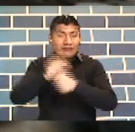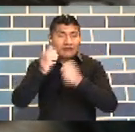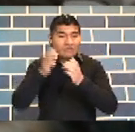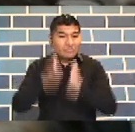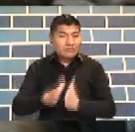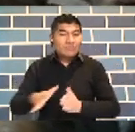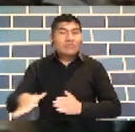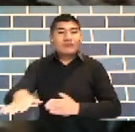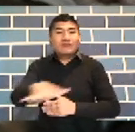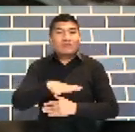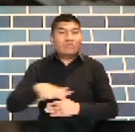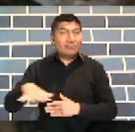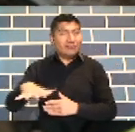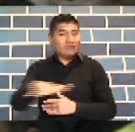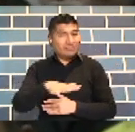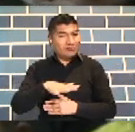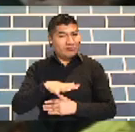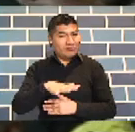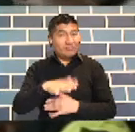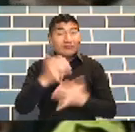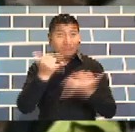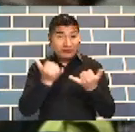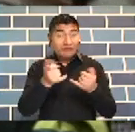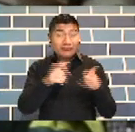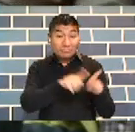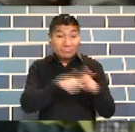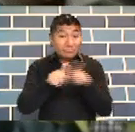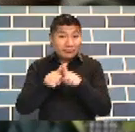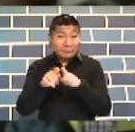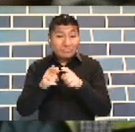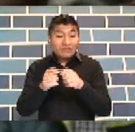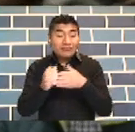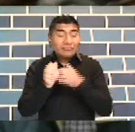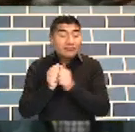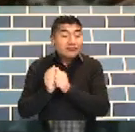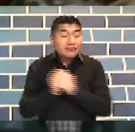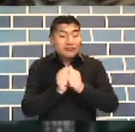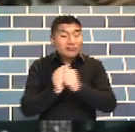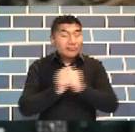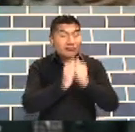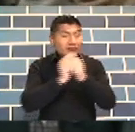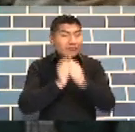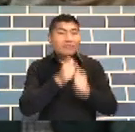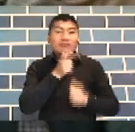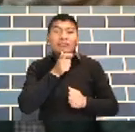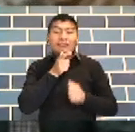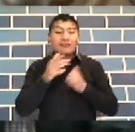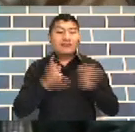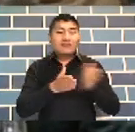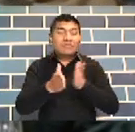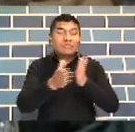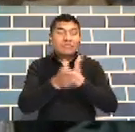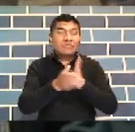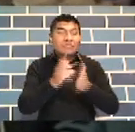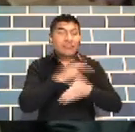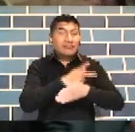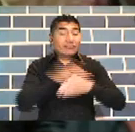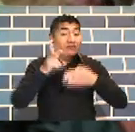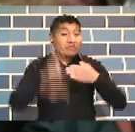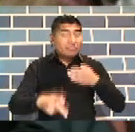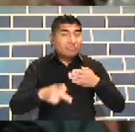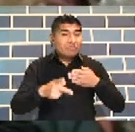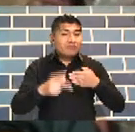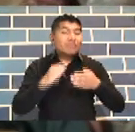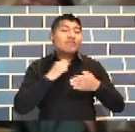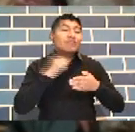mies. Nos toca también acompañar a quienes están en el camino de la vocación, a